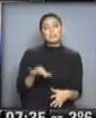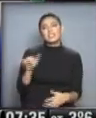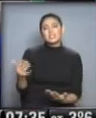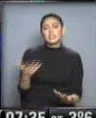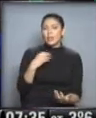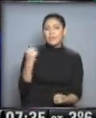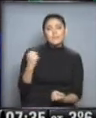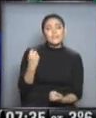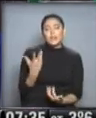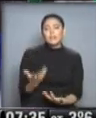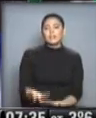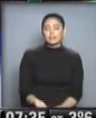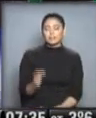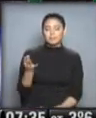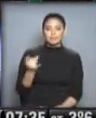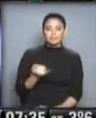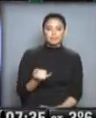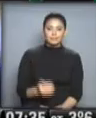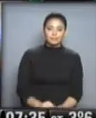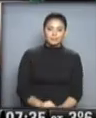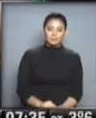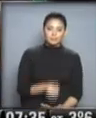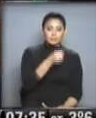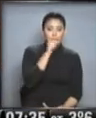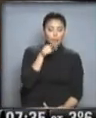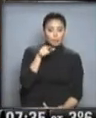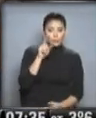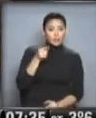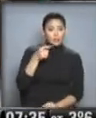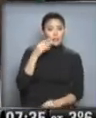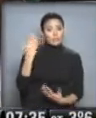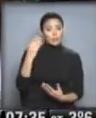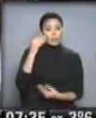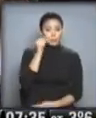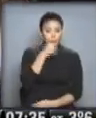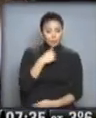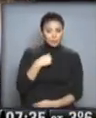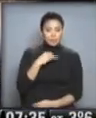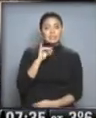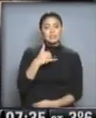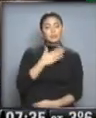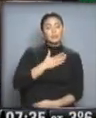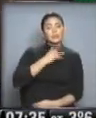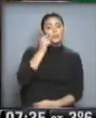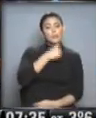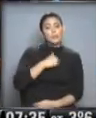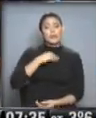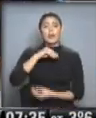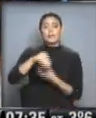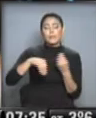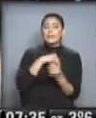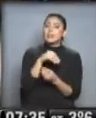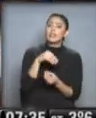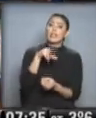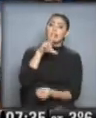sí, muy fuerte, sí, la verdad que sí. ¿Esto es por vos y es por tus papás? Por mí, por mis papás, por mi familia,